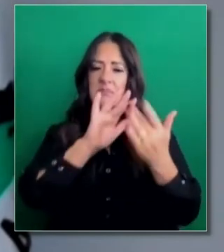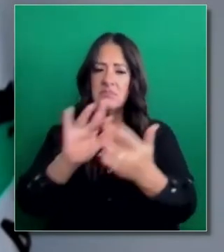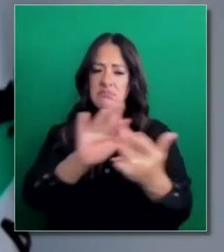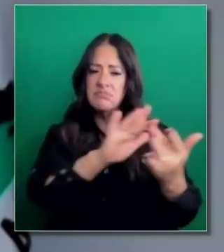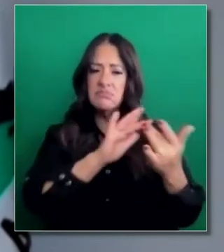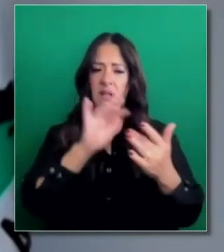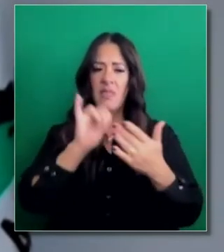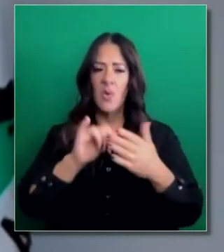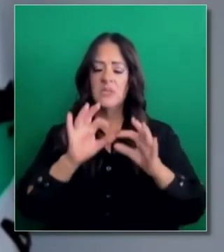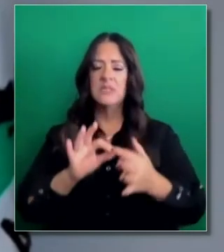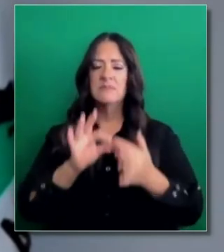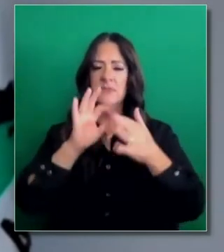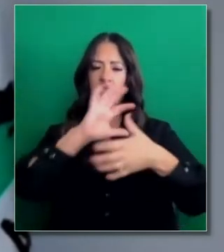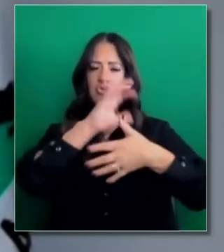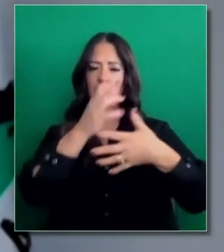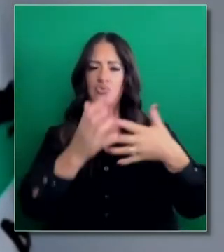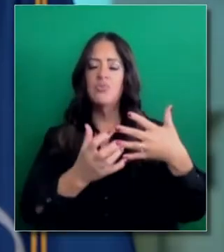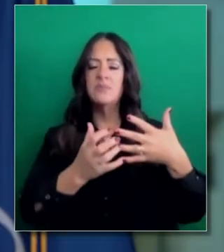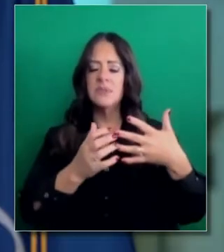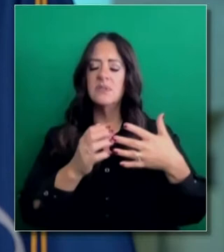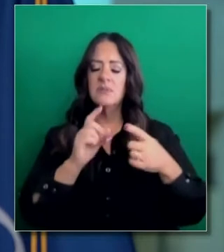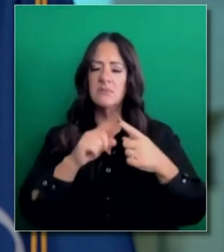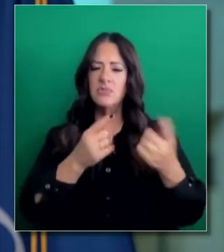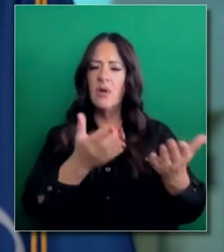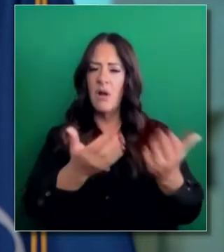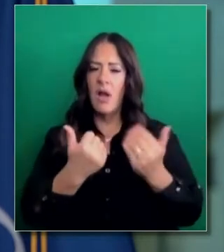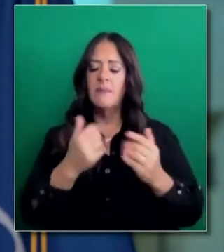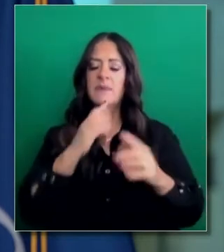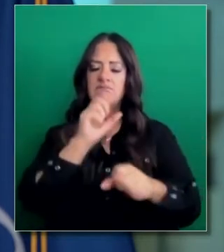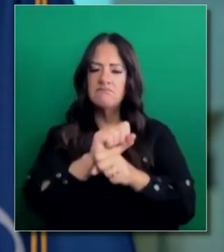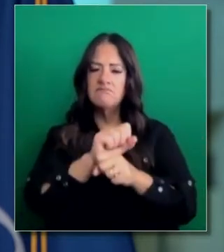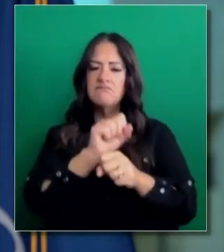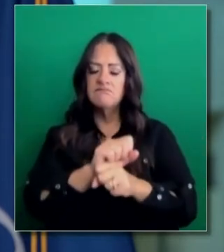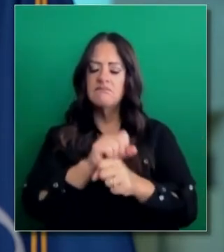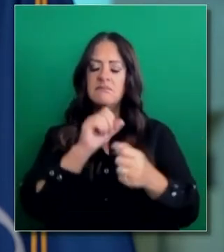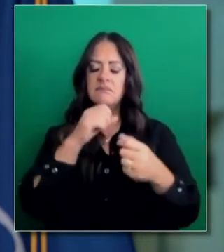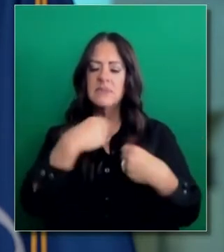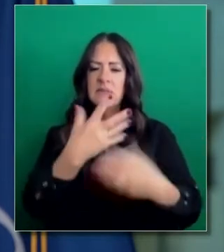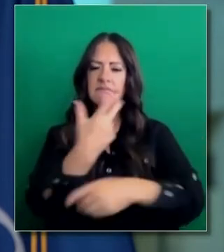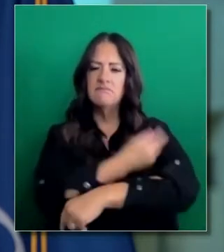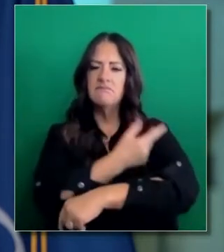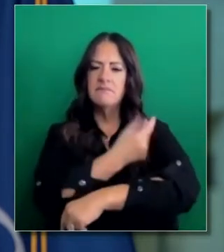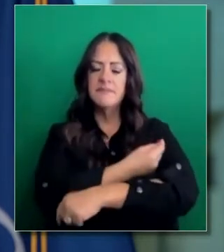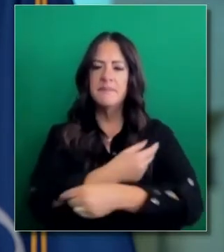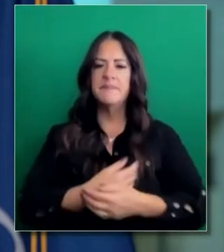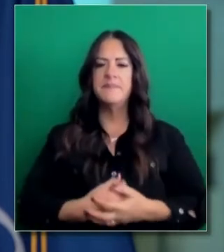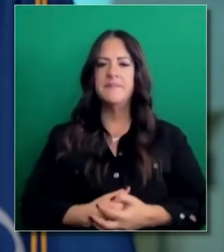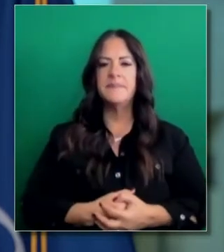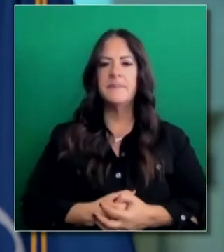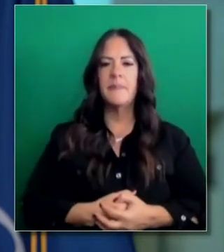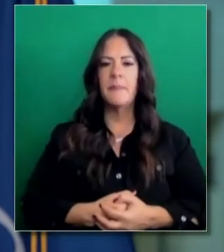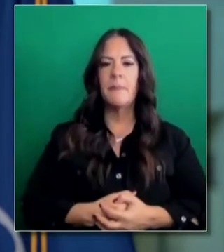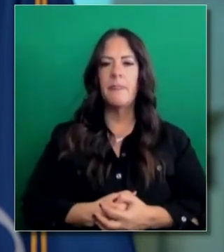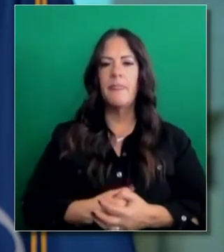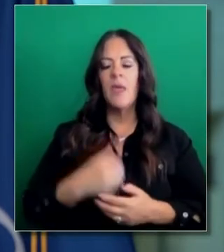adelantos importantes y les recuerdo también que el